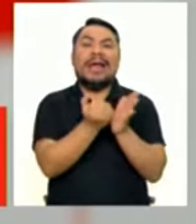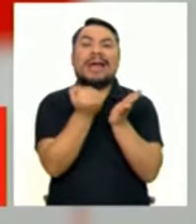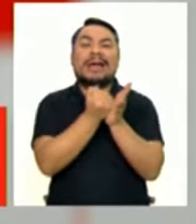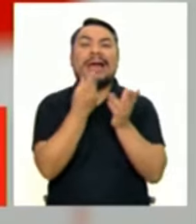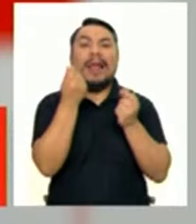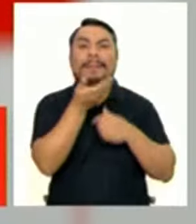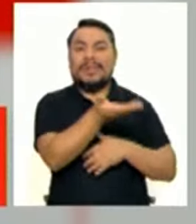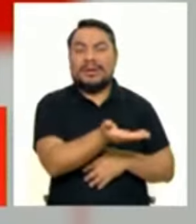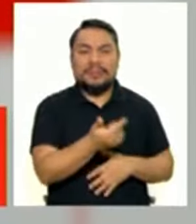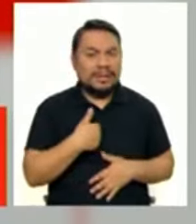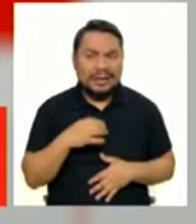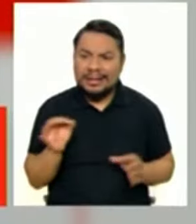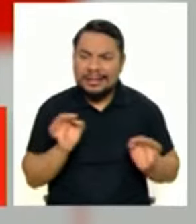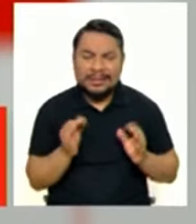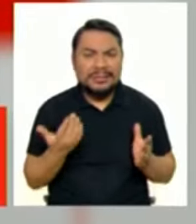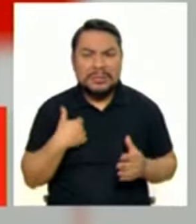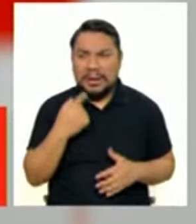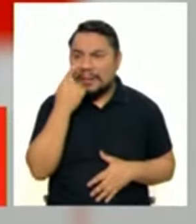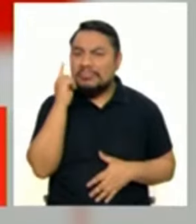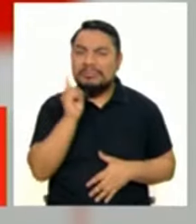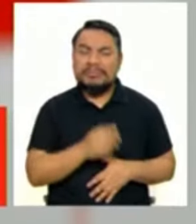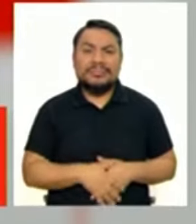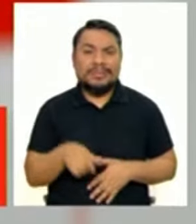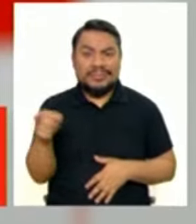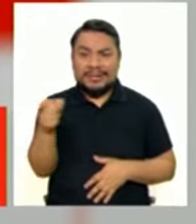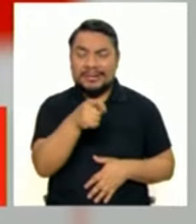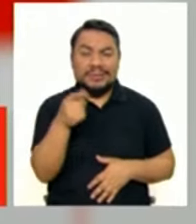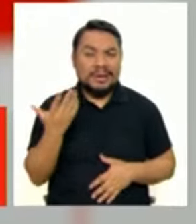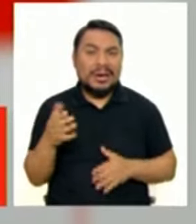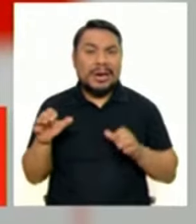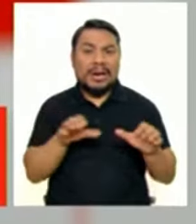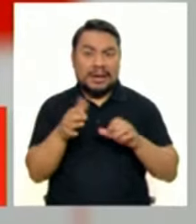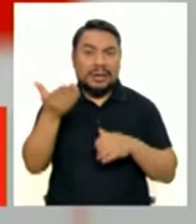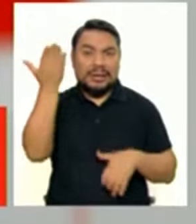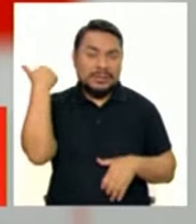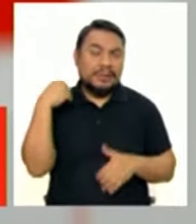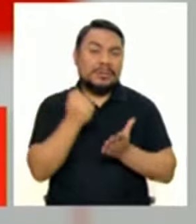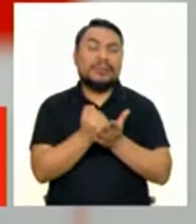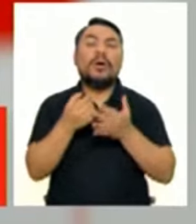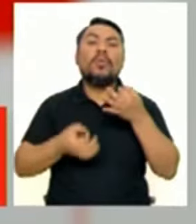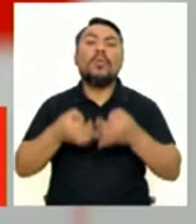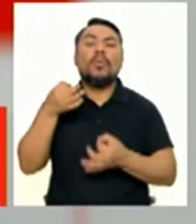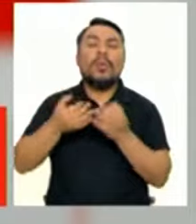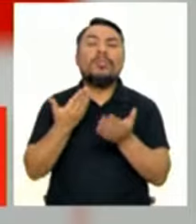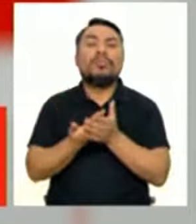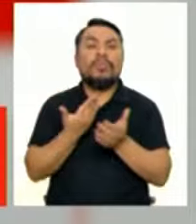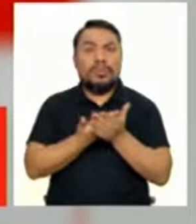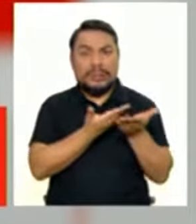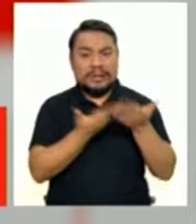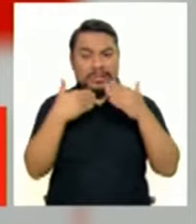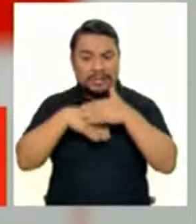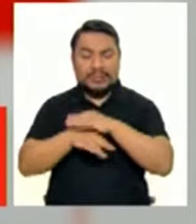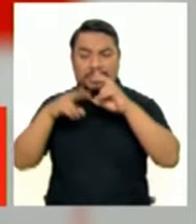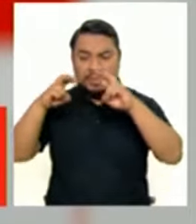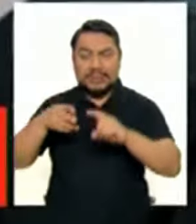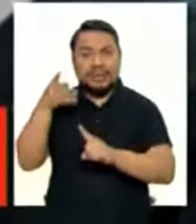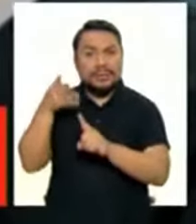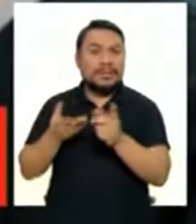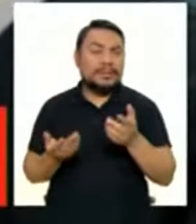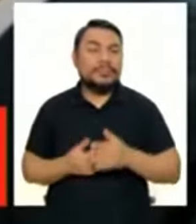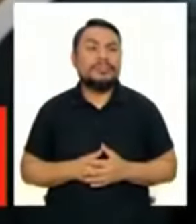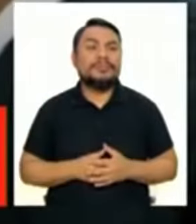actos que yo desconocía, en todo caso, si es que estos son hechos y seguramente la justicia lo